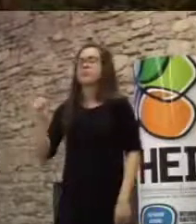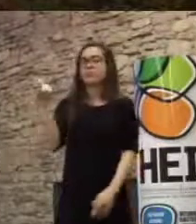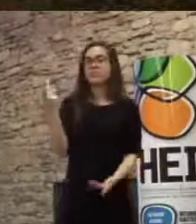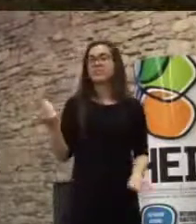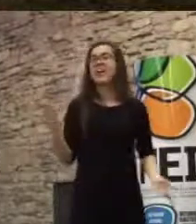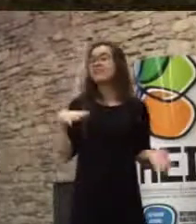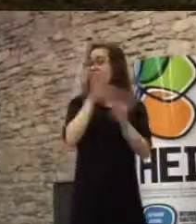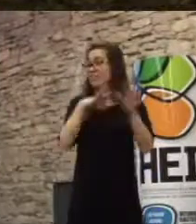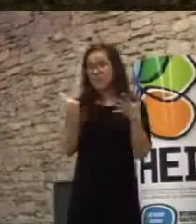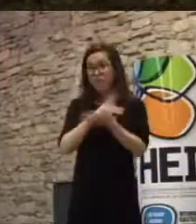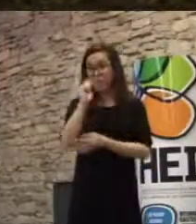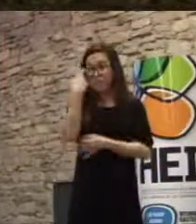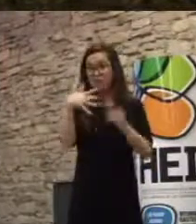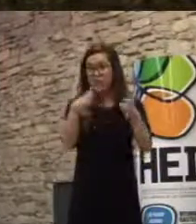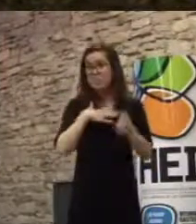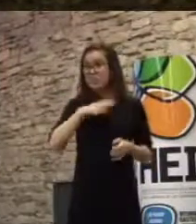conseguir victorias